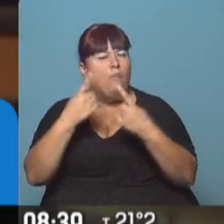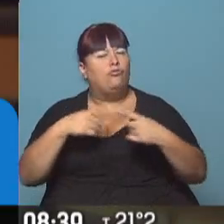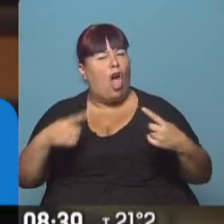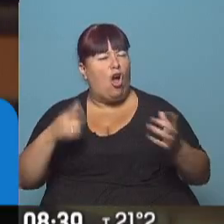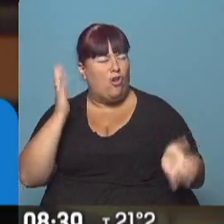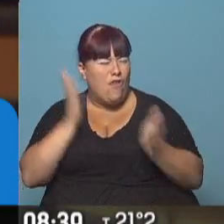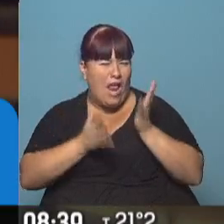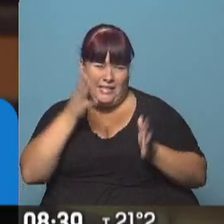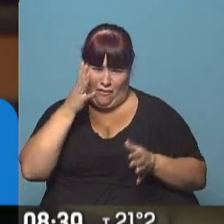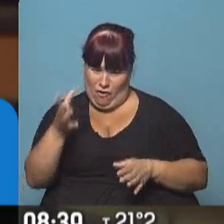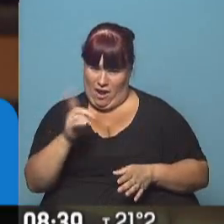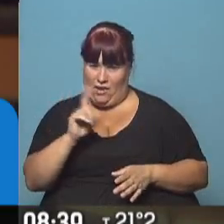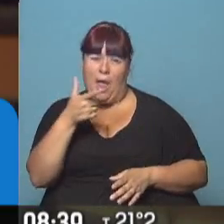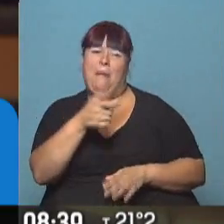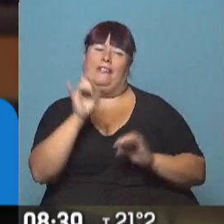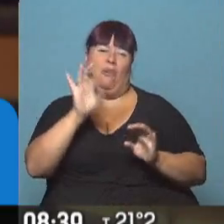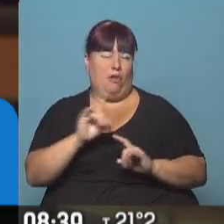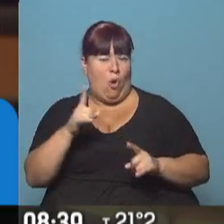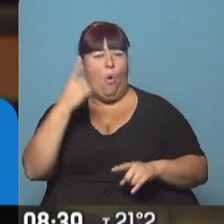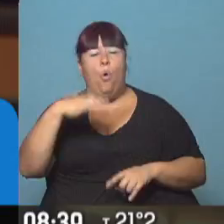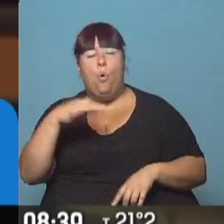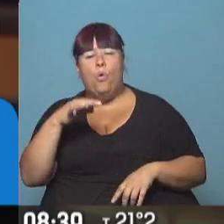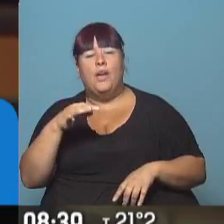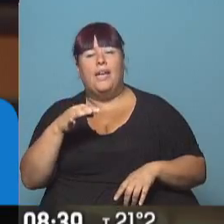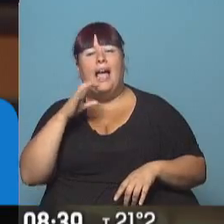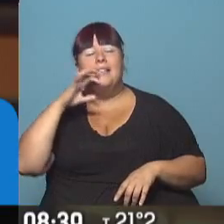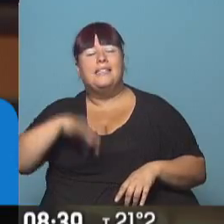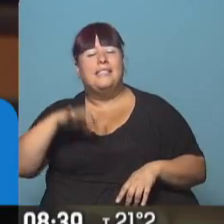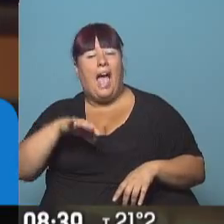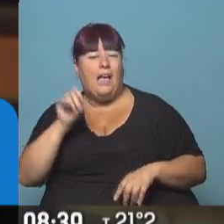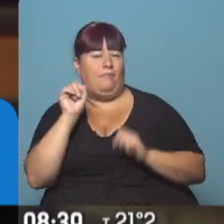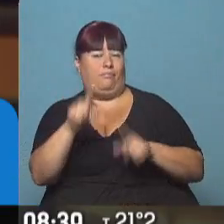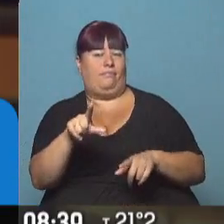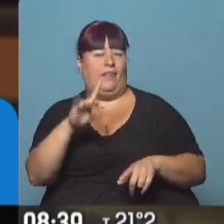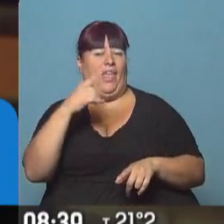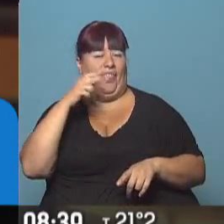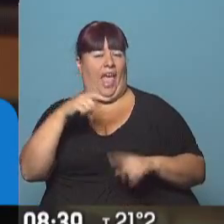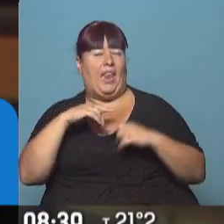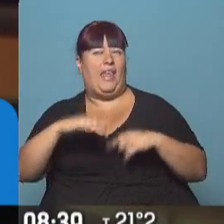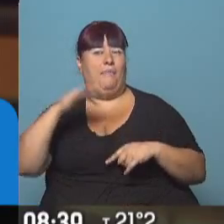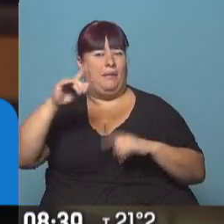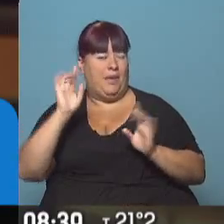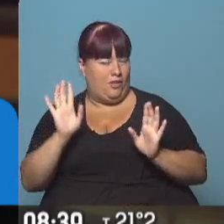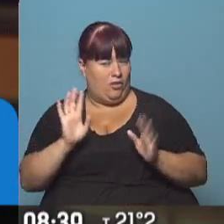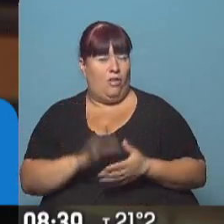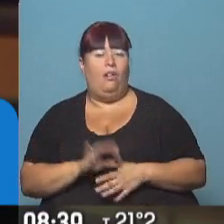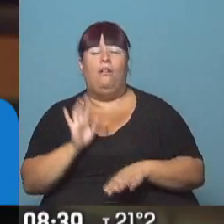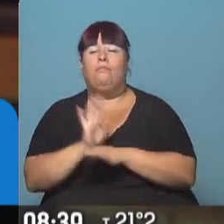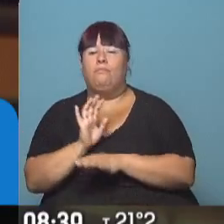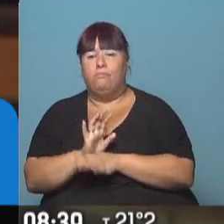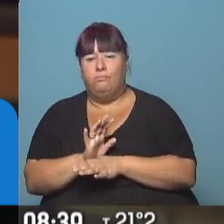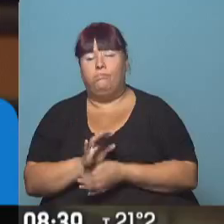signos de violencia, ¿no? Y la única lastimada, la única sangre que hay es de Diana en el departamento, ¿sí? Esto quiere